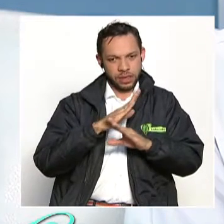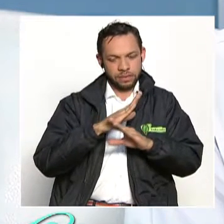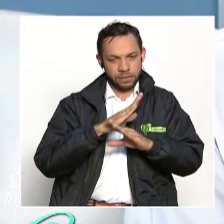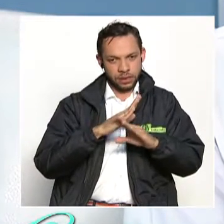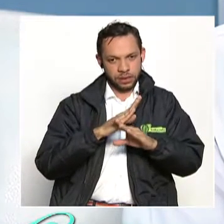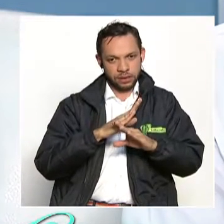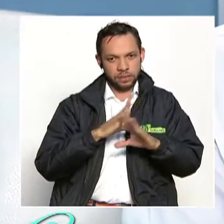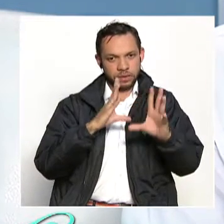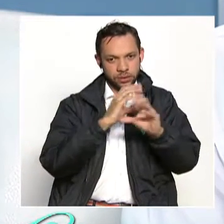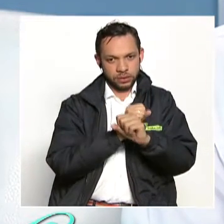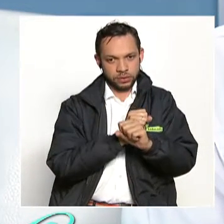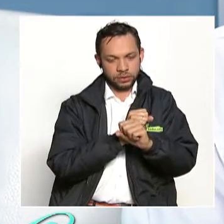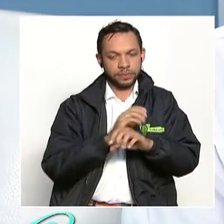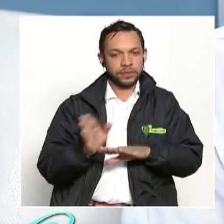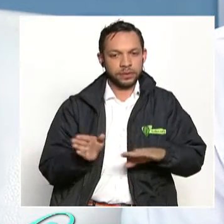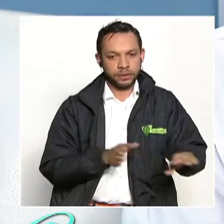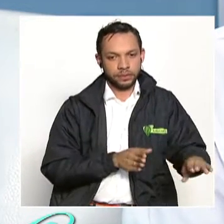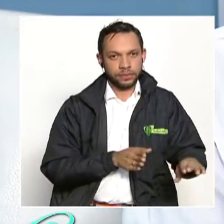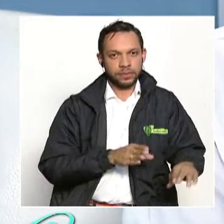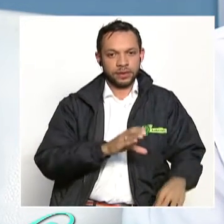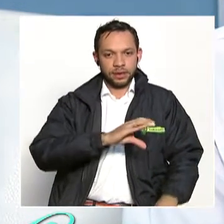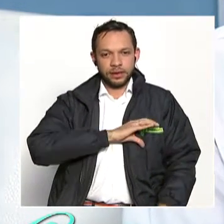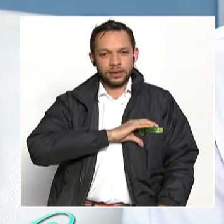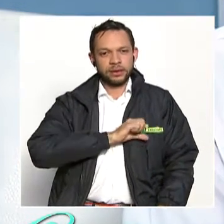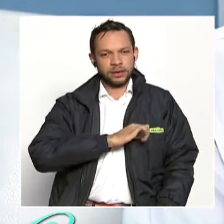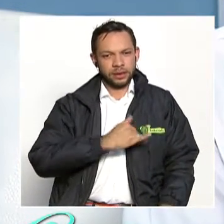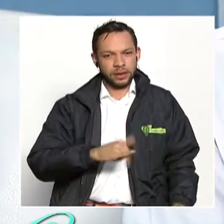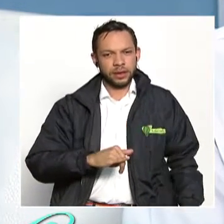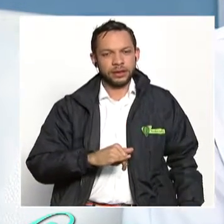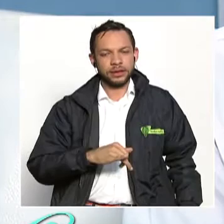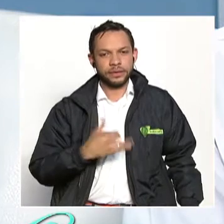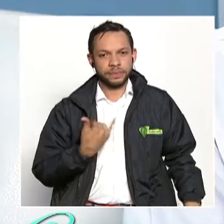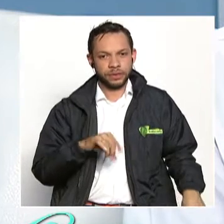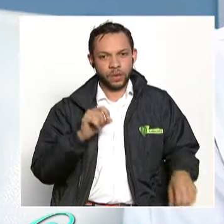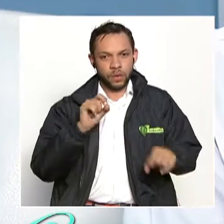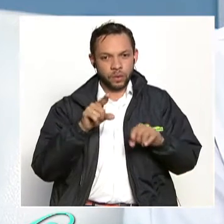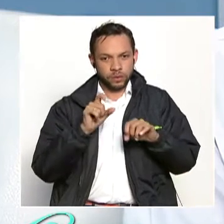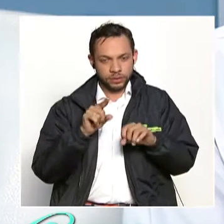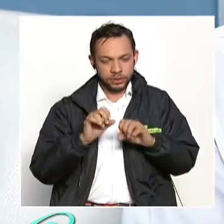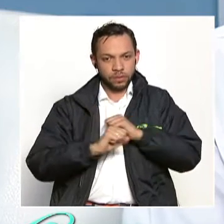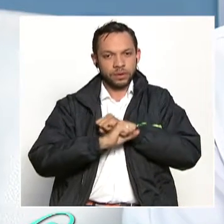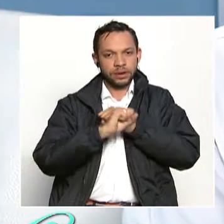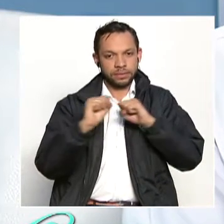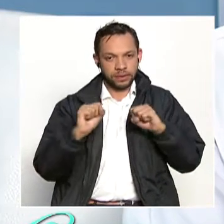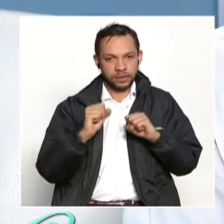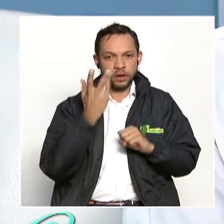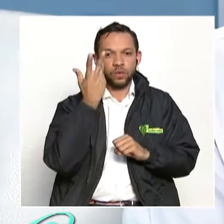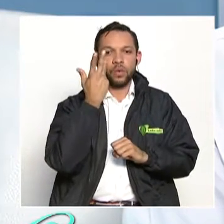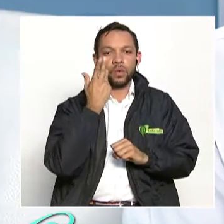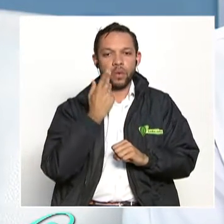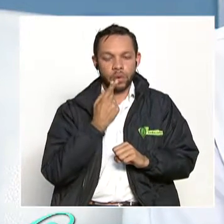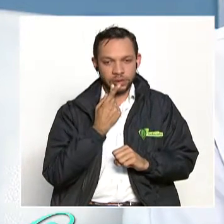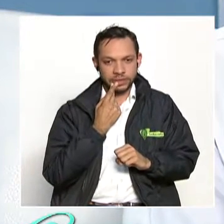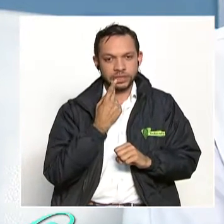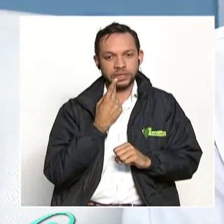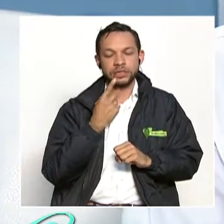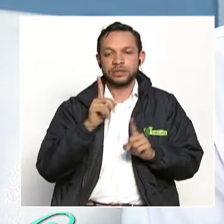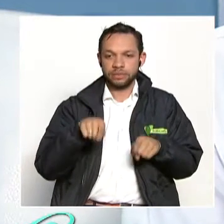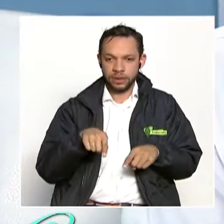la noche. En Telepacífico estamos a las 11 de la mañana todos los días, los miércoles